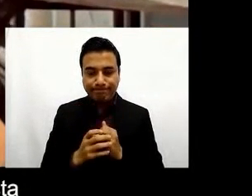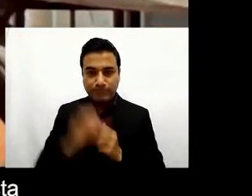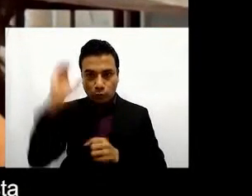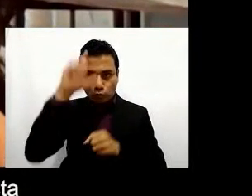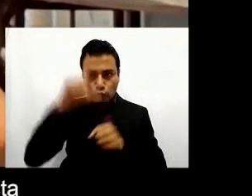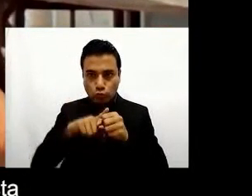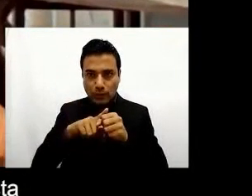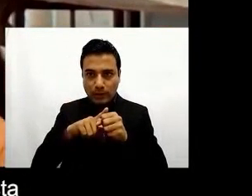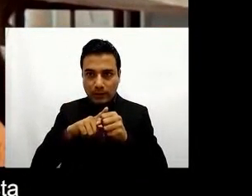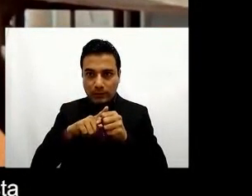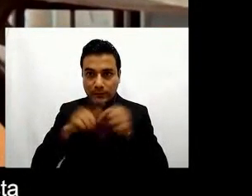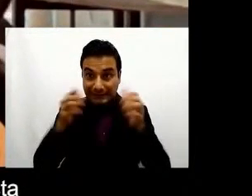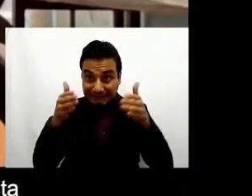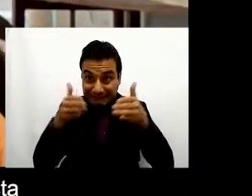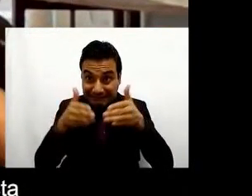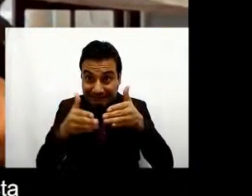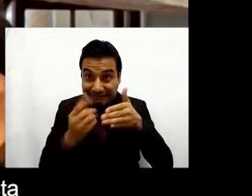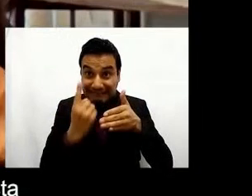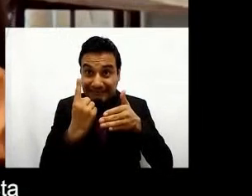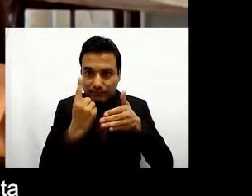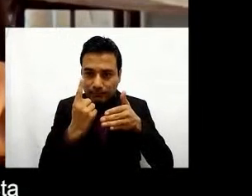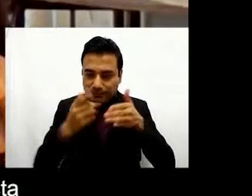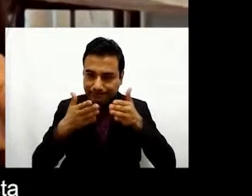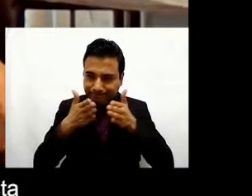concepto elitista hacia